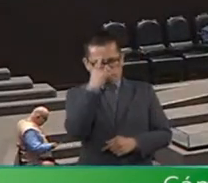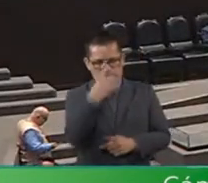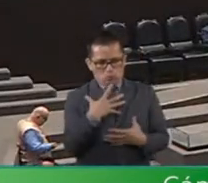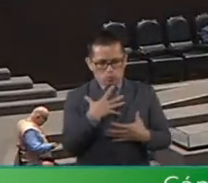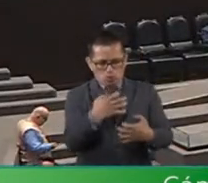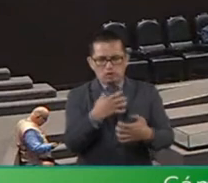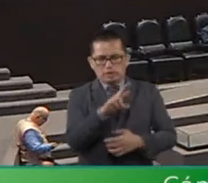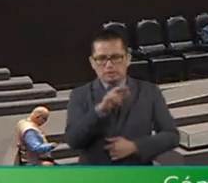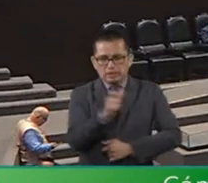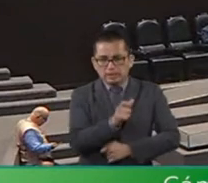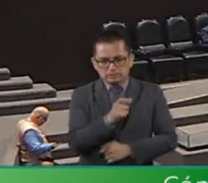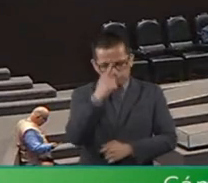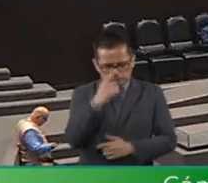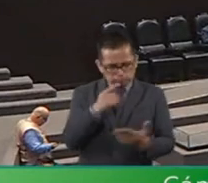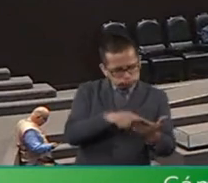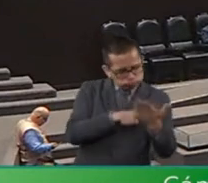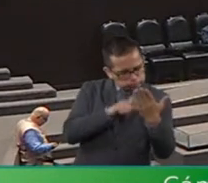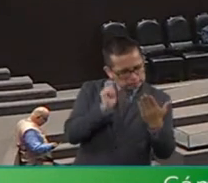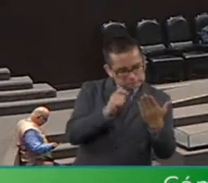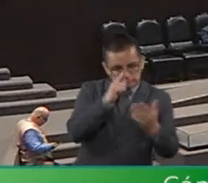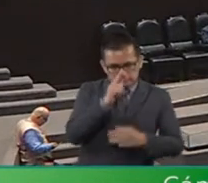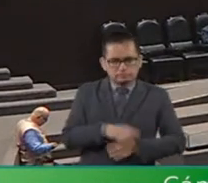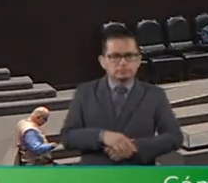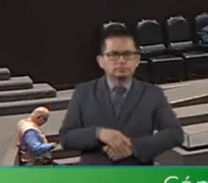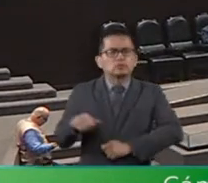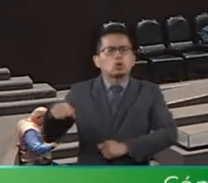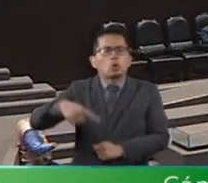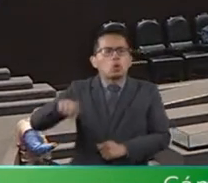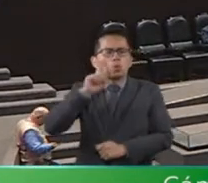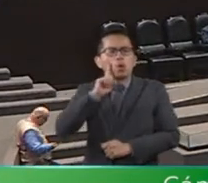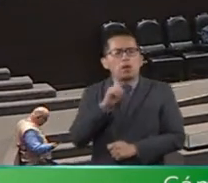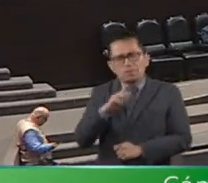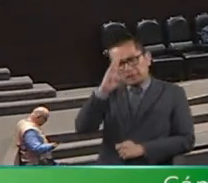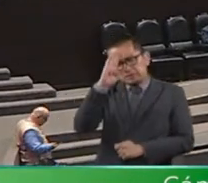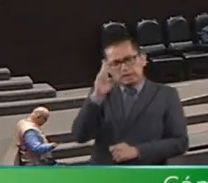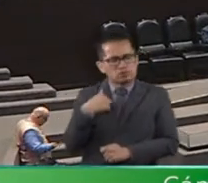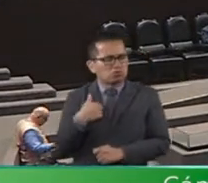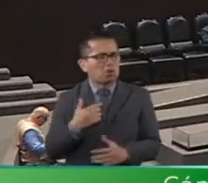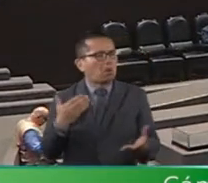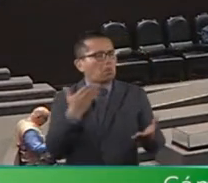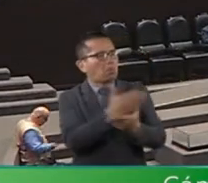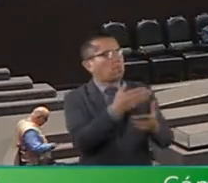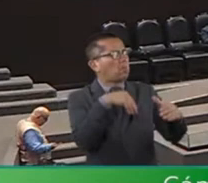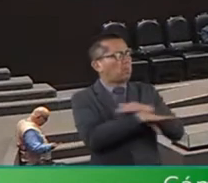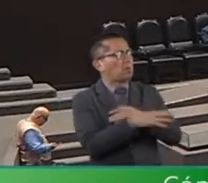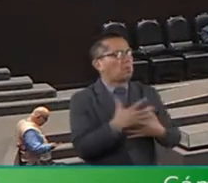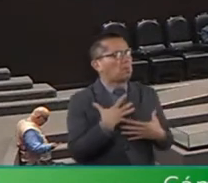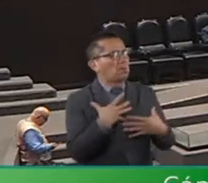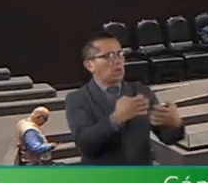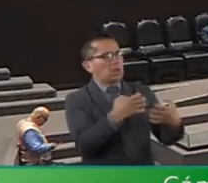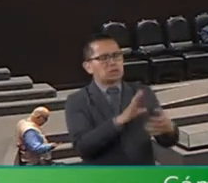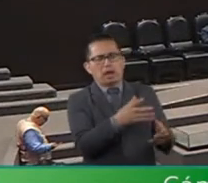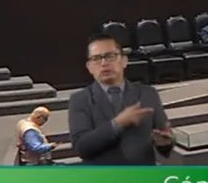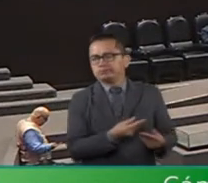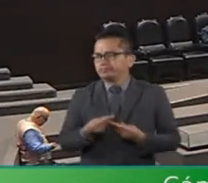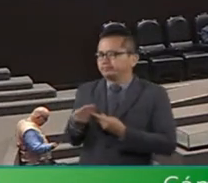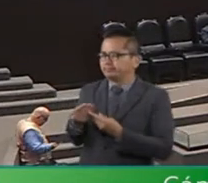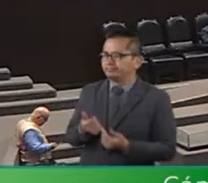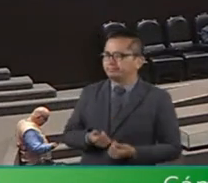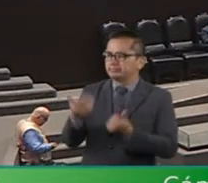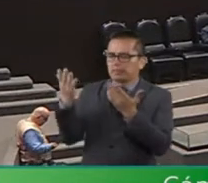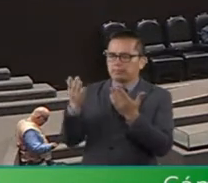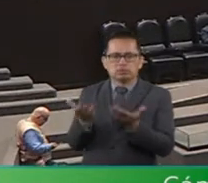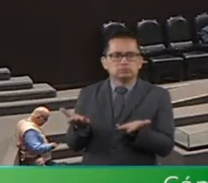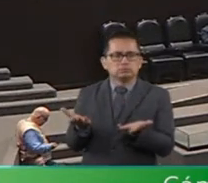muchas mujeres piensan que teniendo una mastografía se la ponen bajo el brazo, se la llevan y eso es todo lo que hay que hacer y falta